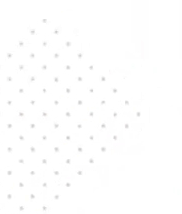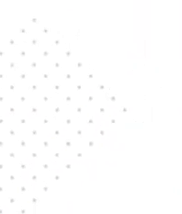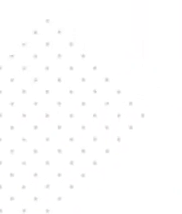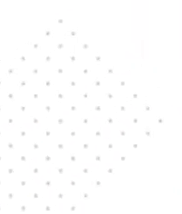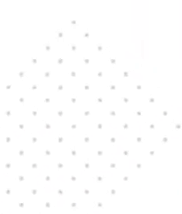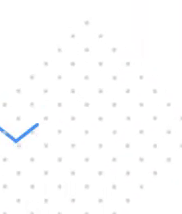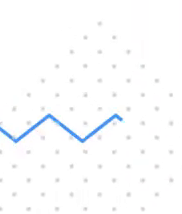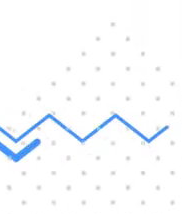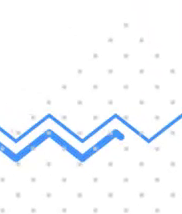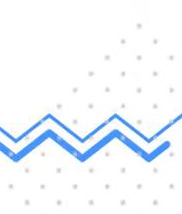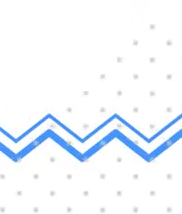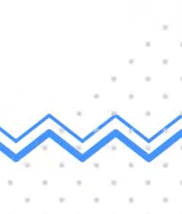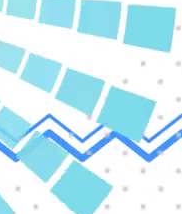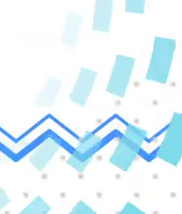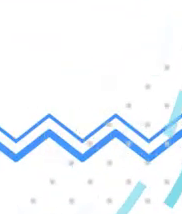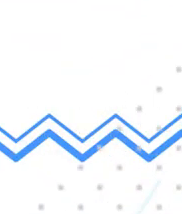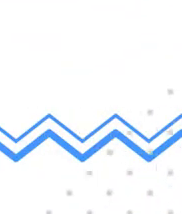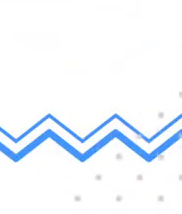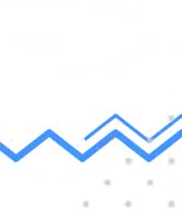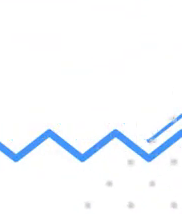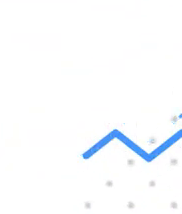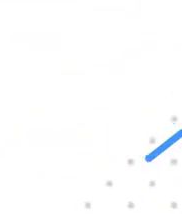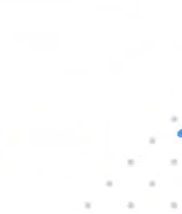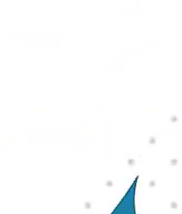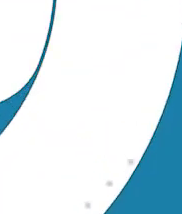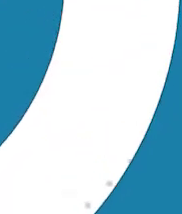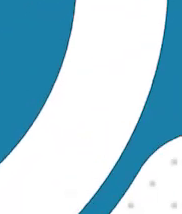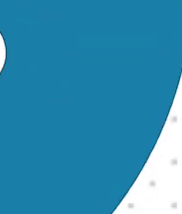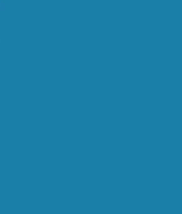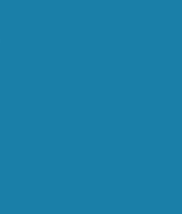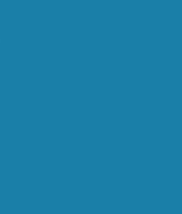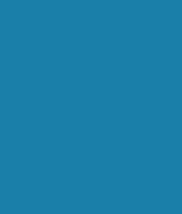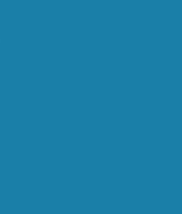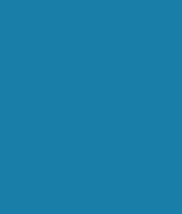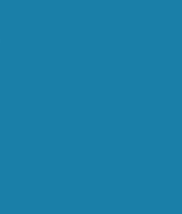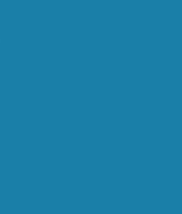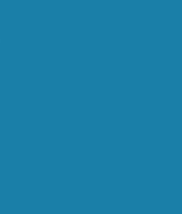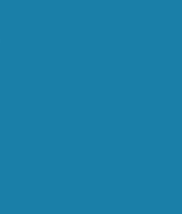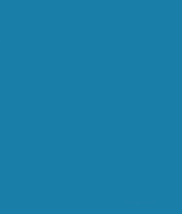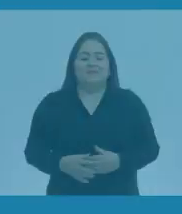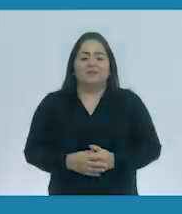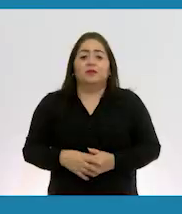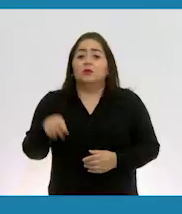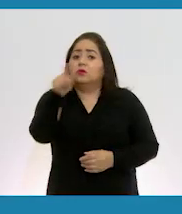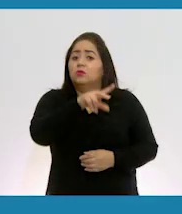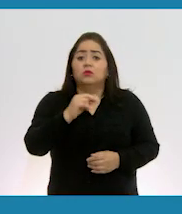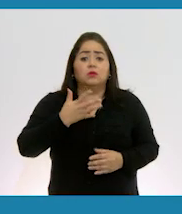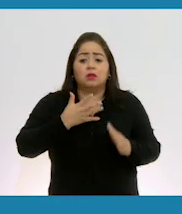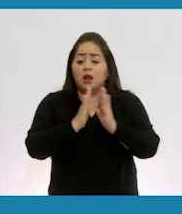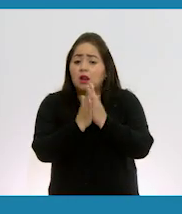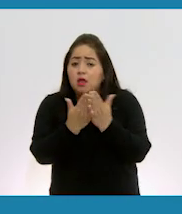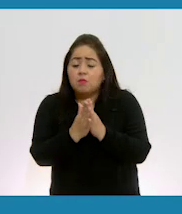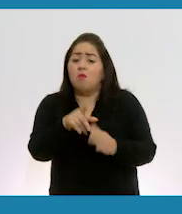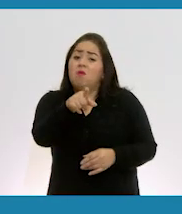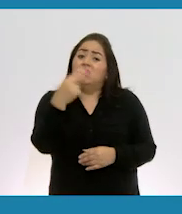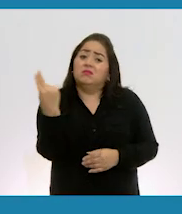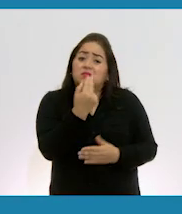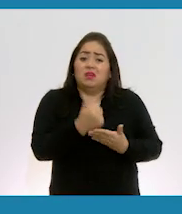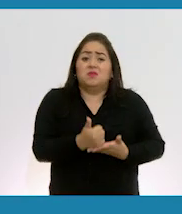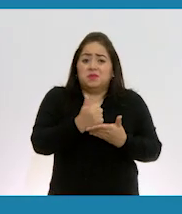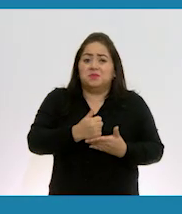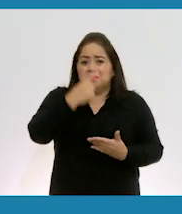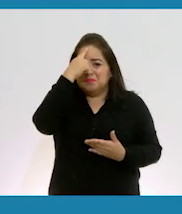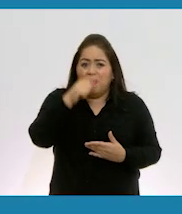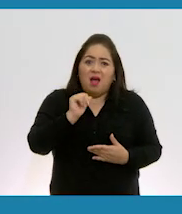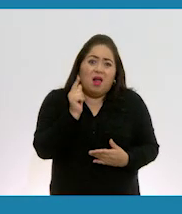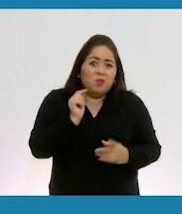Si Si no tienes el libro de texto o necesitas ayuda para